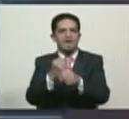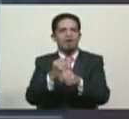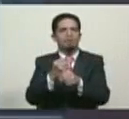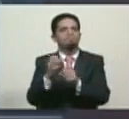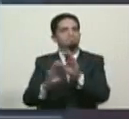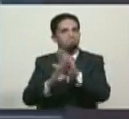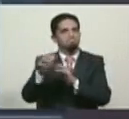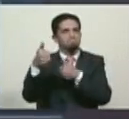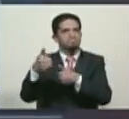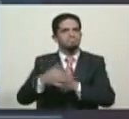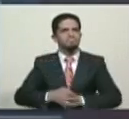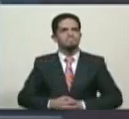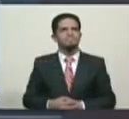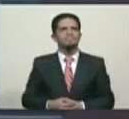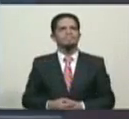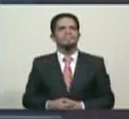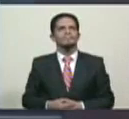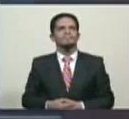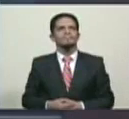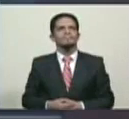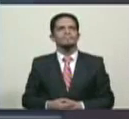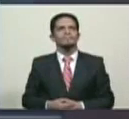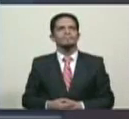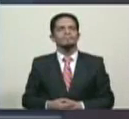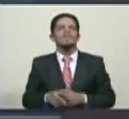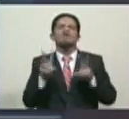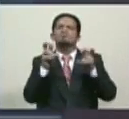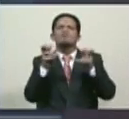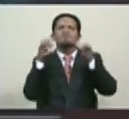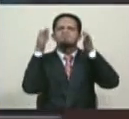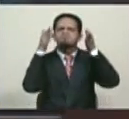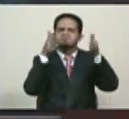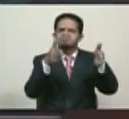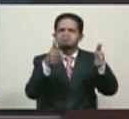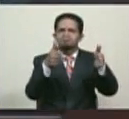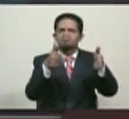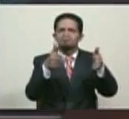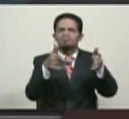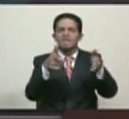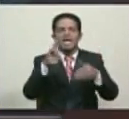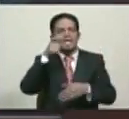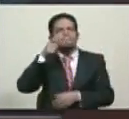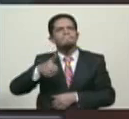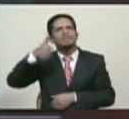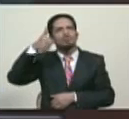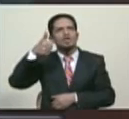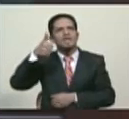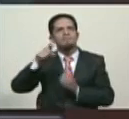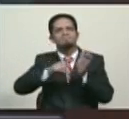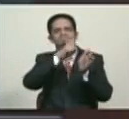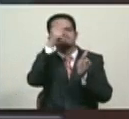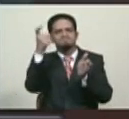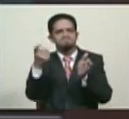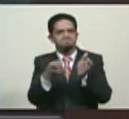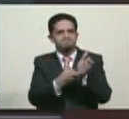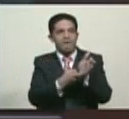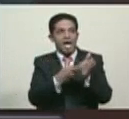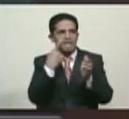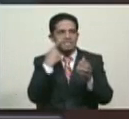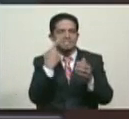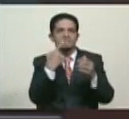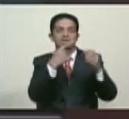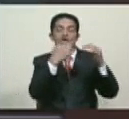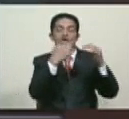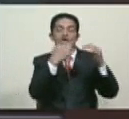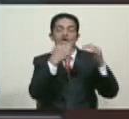actividad jurisdiccional. El nuevo enfoque que le dimos a la Inspectoría General de Tribunales se vio reflejada en los números y